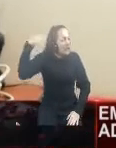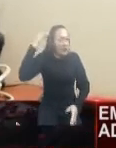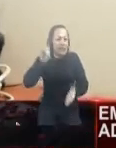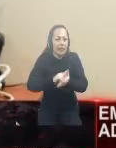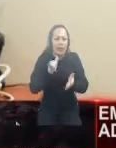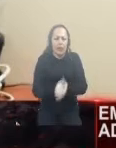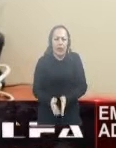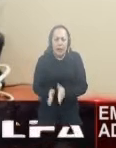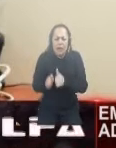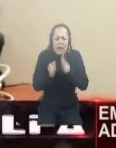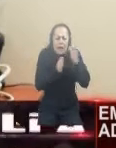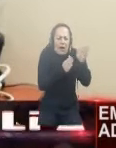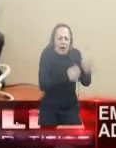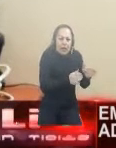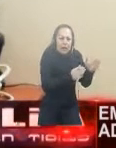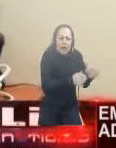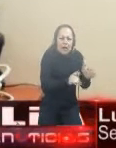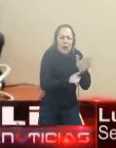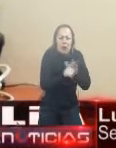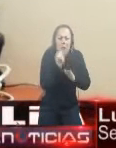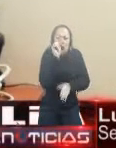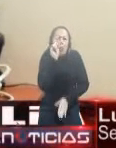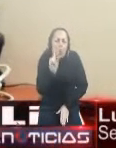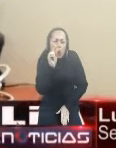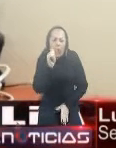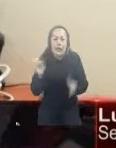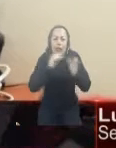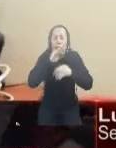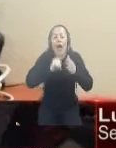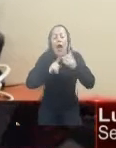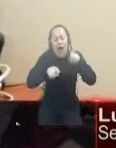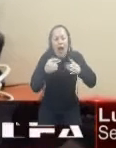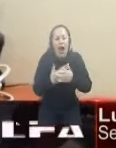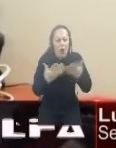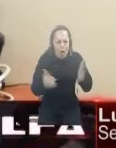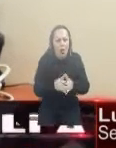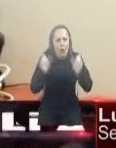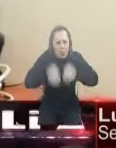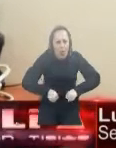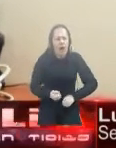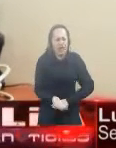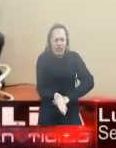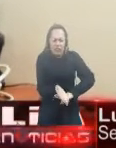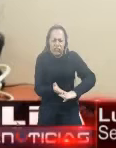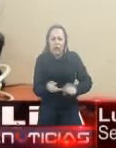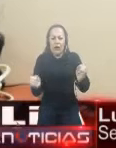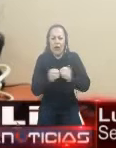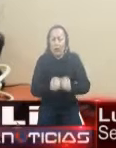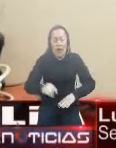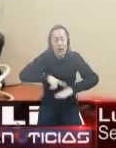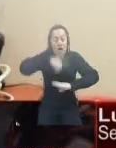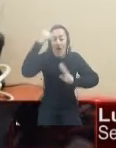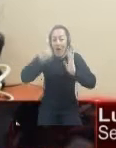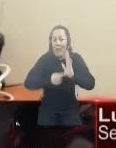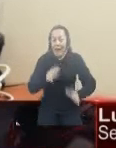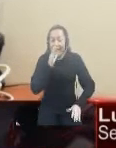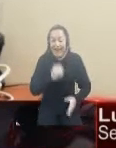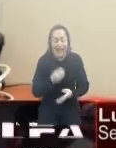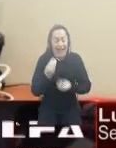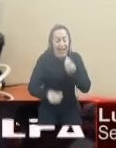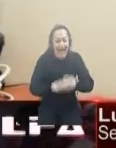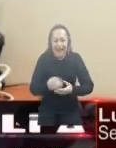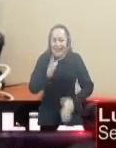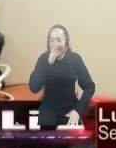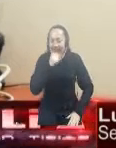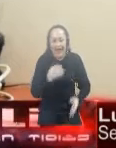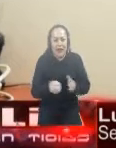avance fue mínimo. Sin embargo, hay cosas que se pudieron gestionar y no se realizaron en su totalidad.